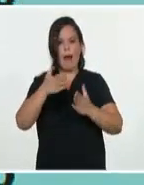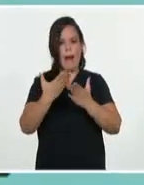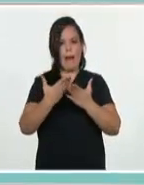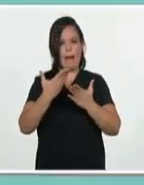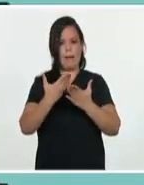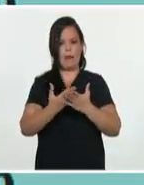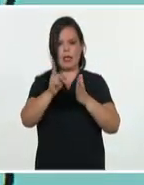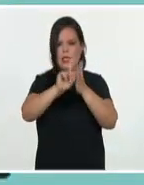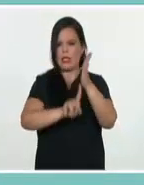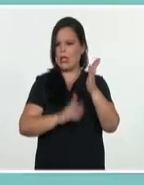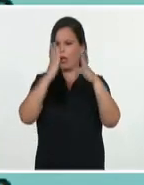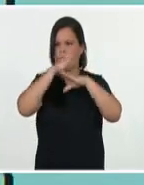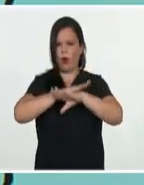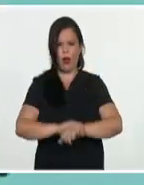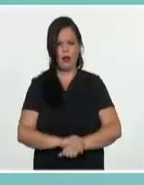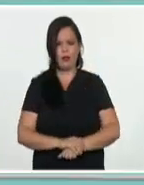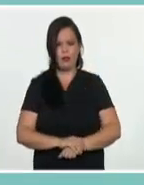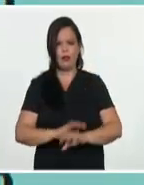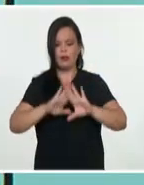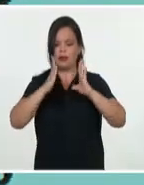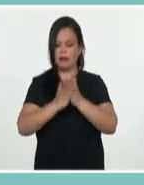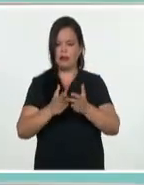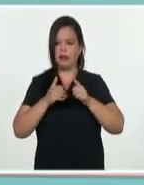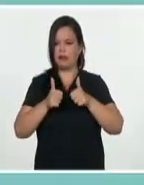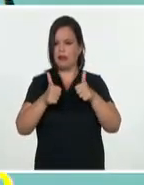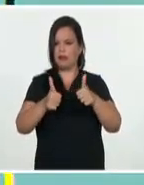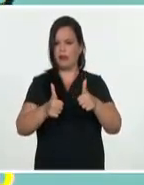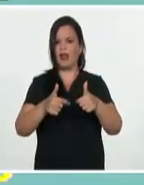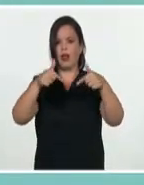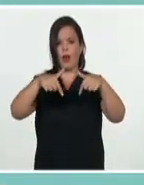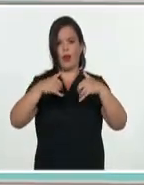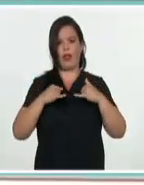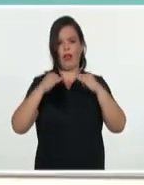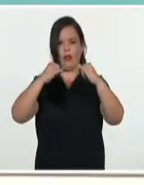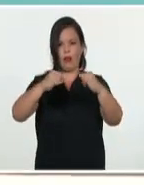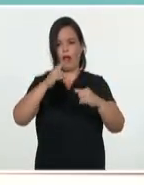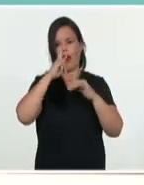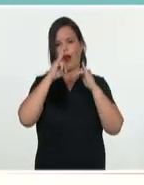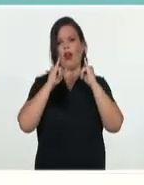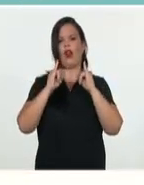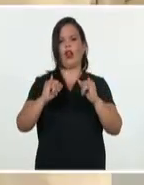de generación. Es la información que hemos ofrecido para esta emisión estelar